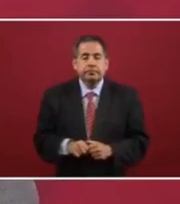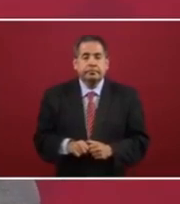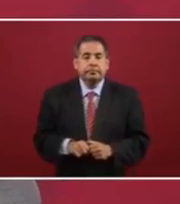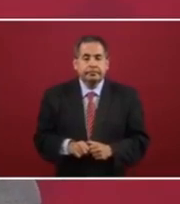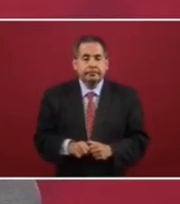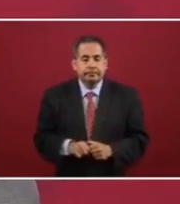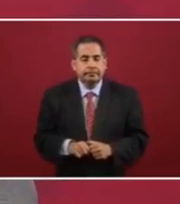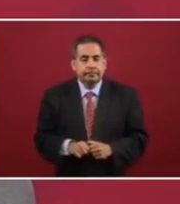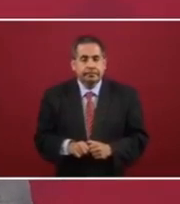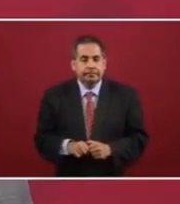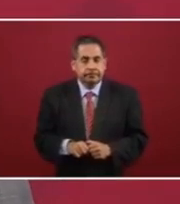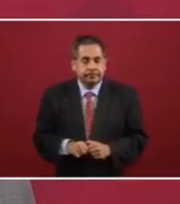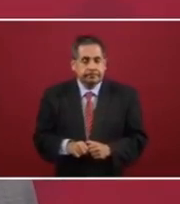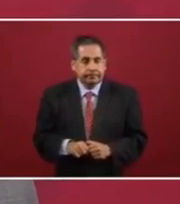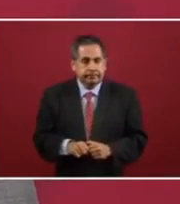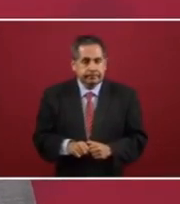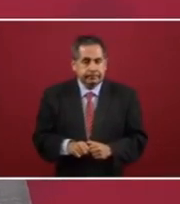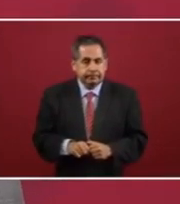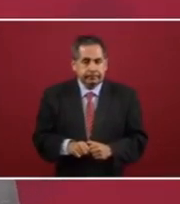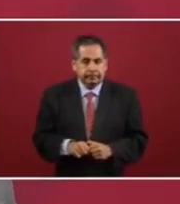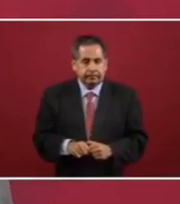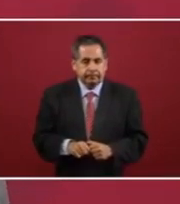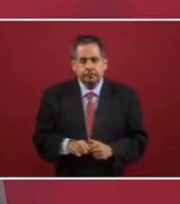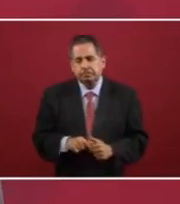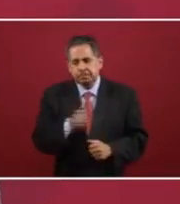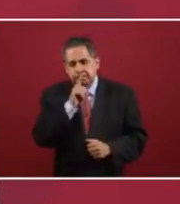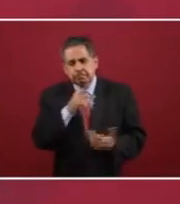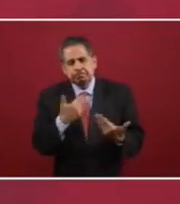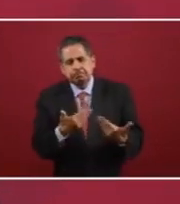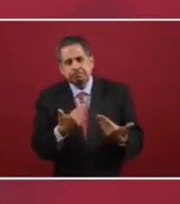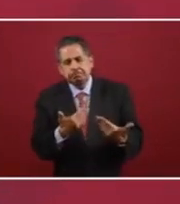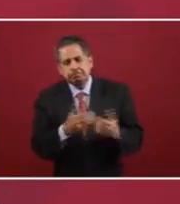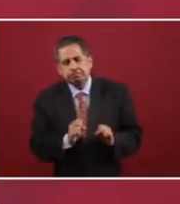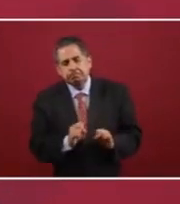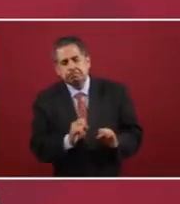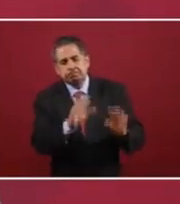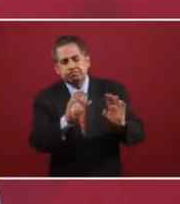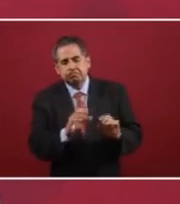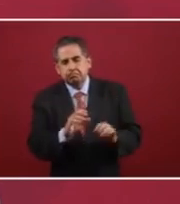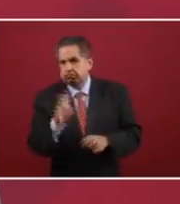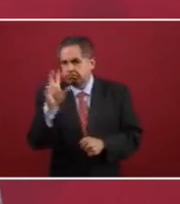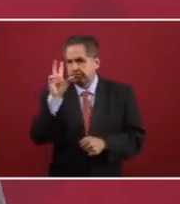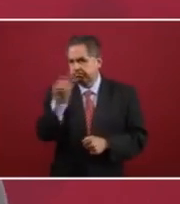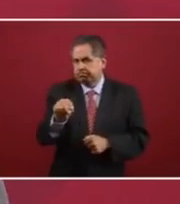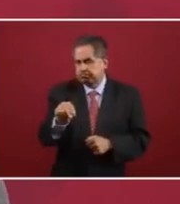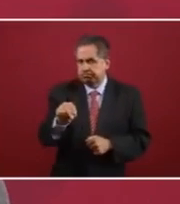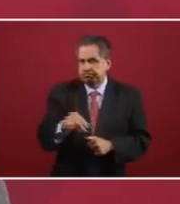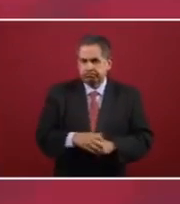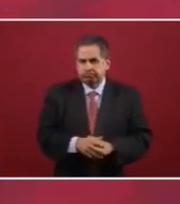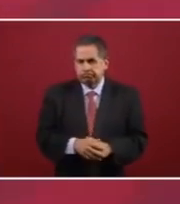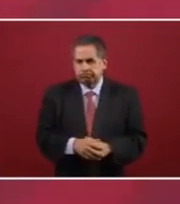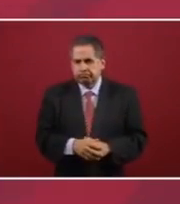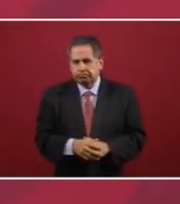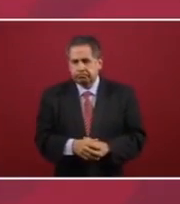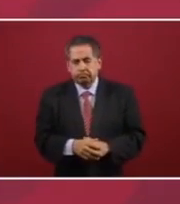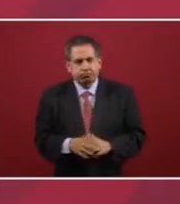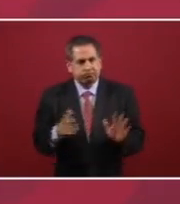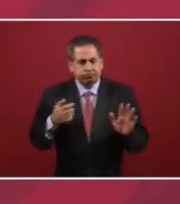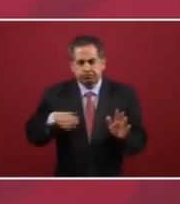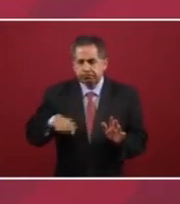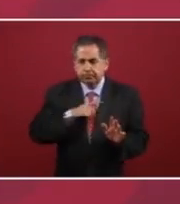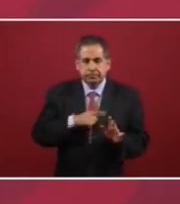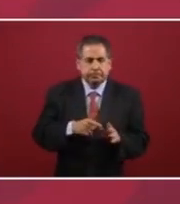no solapar y actos de corrupción no somos